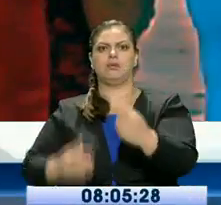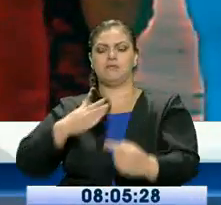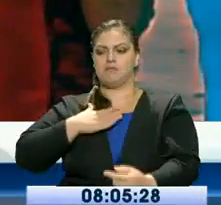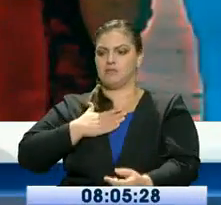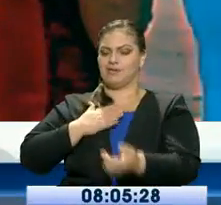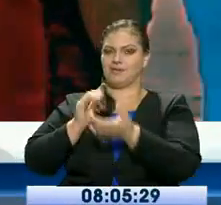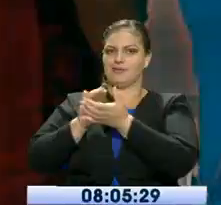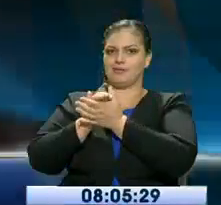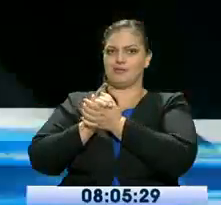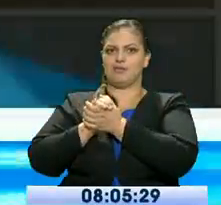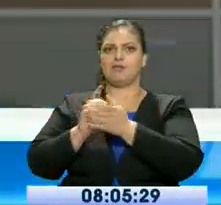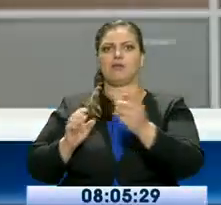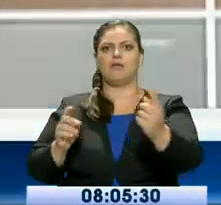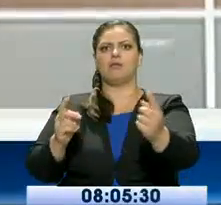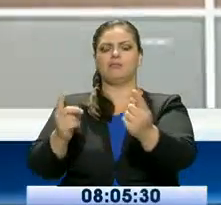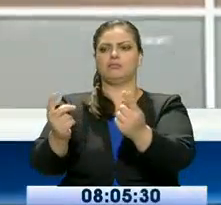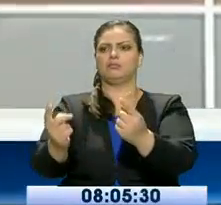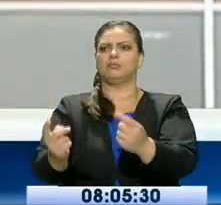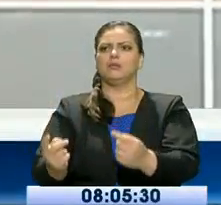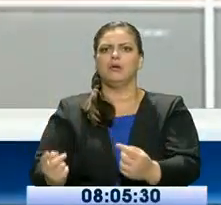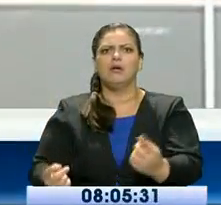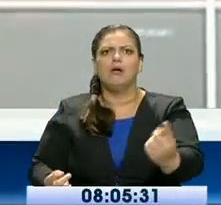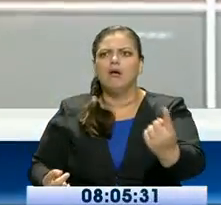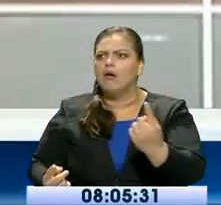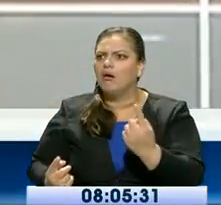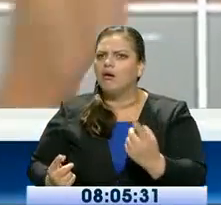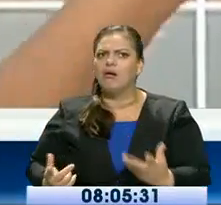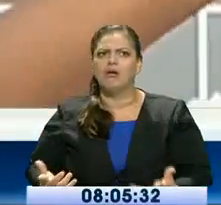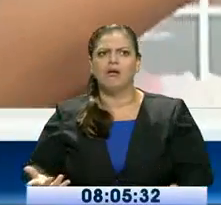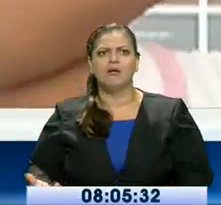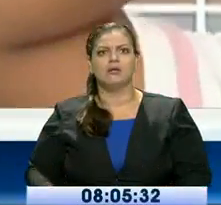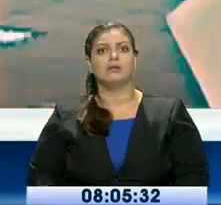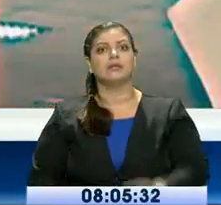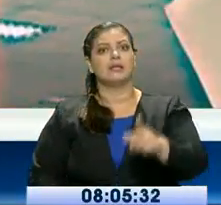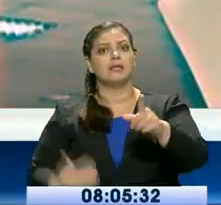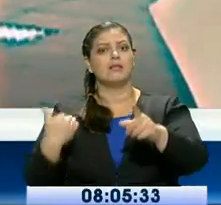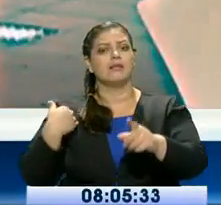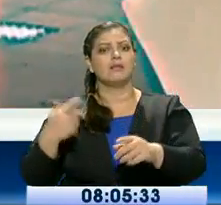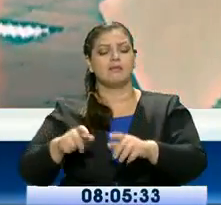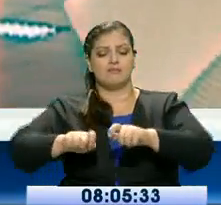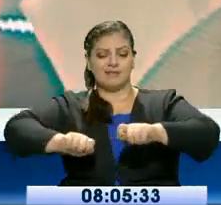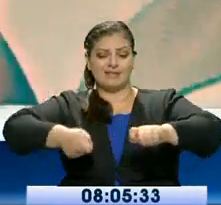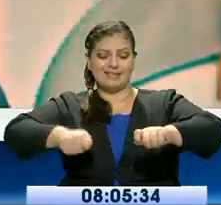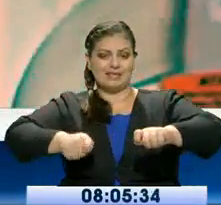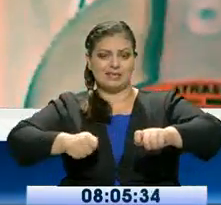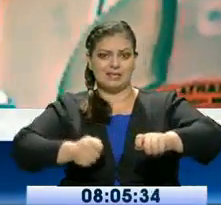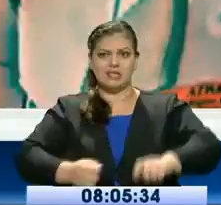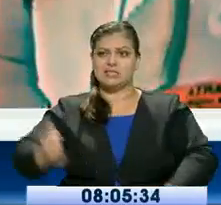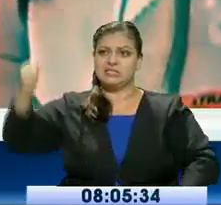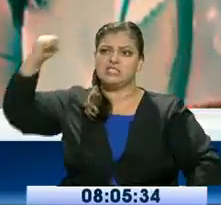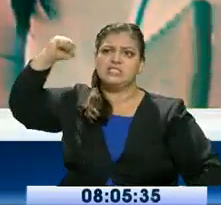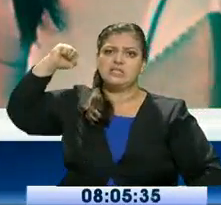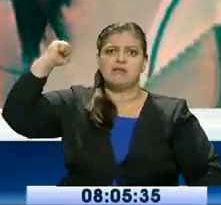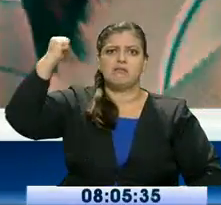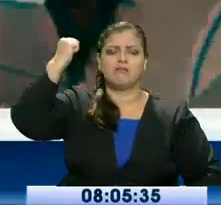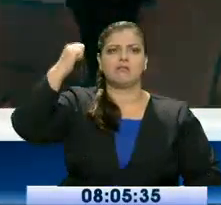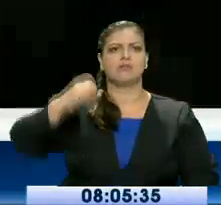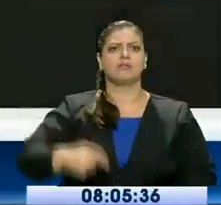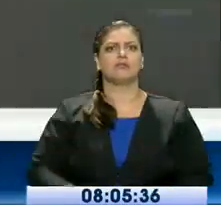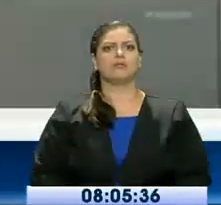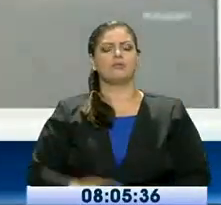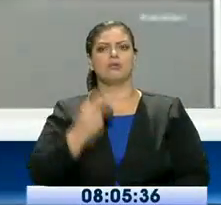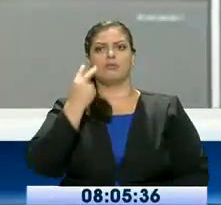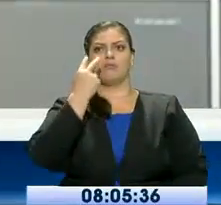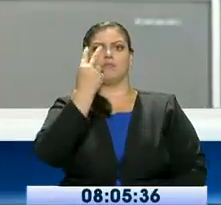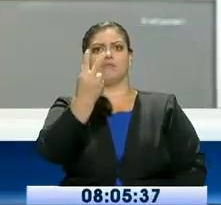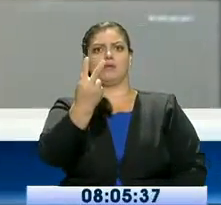esposa viene con un desarmador a quererme apuñalar en la cabeza. Así, pues aquí me dio, pero no me dio con nada. Con la cacha, pero yo obviamente cuando siento el piedrazo en la